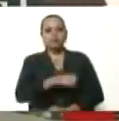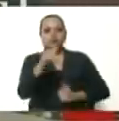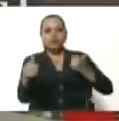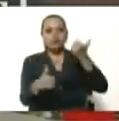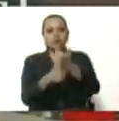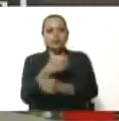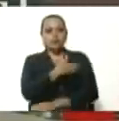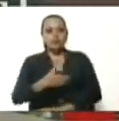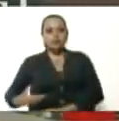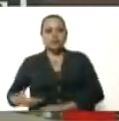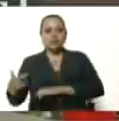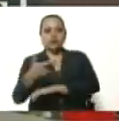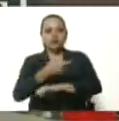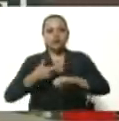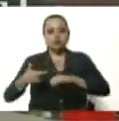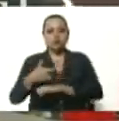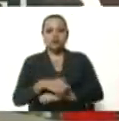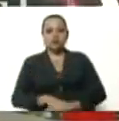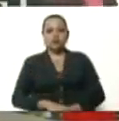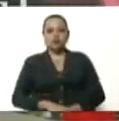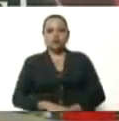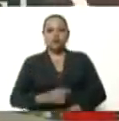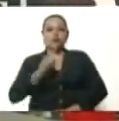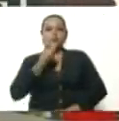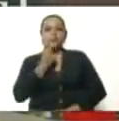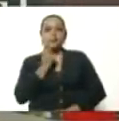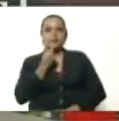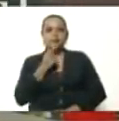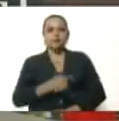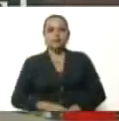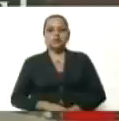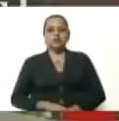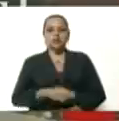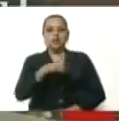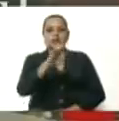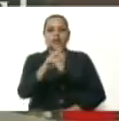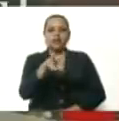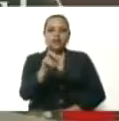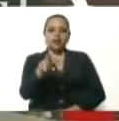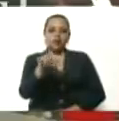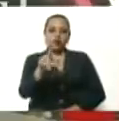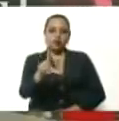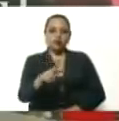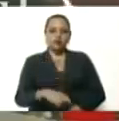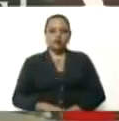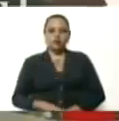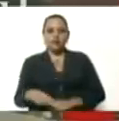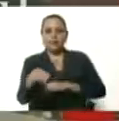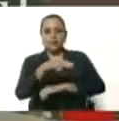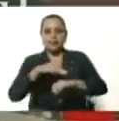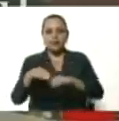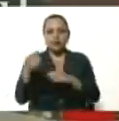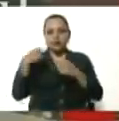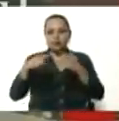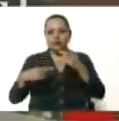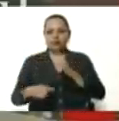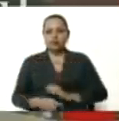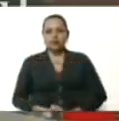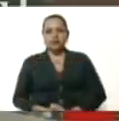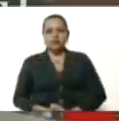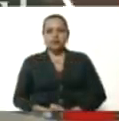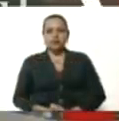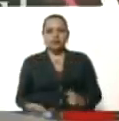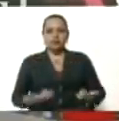Vicepresidentes de gobierno, Vladimir Padrino, Néstor Reverol, ministros, ministras, comandante del